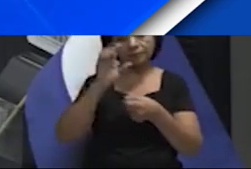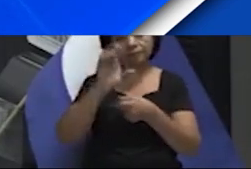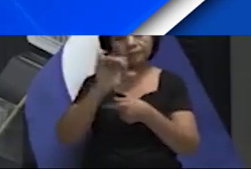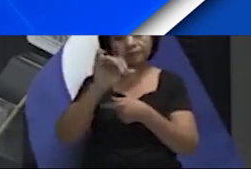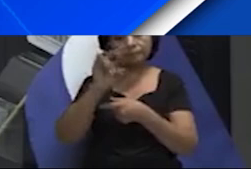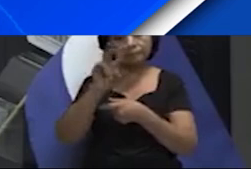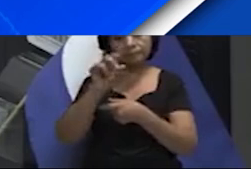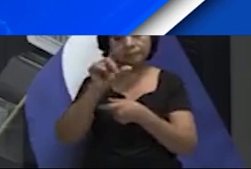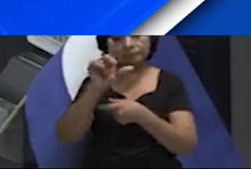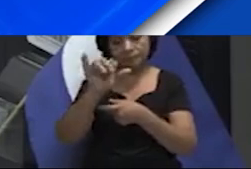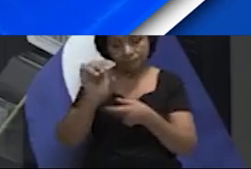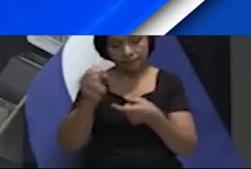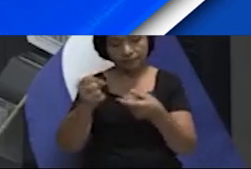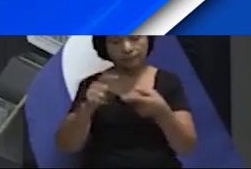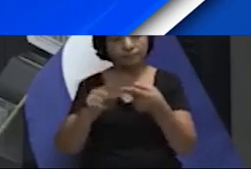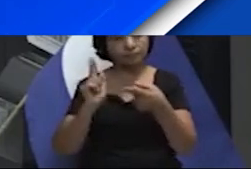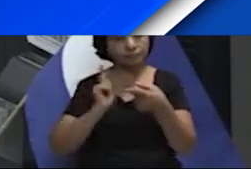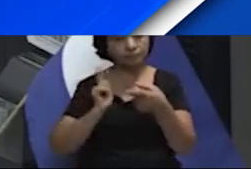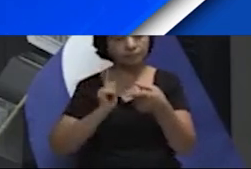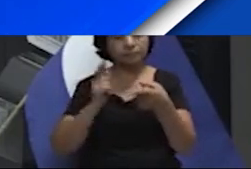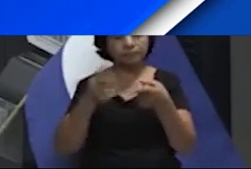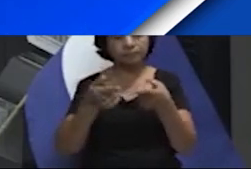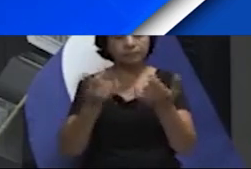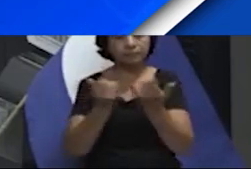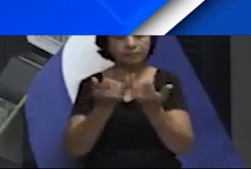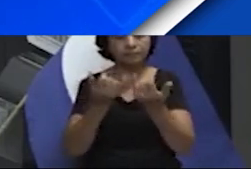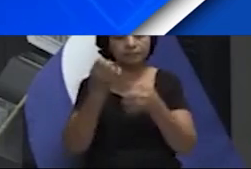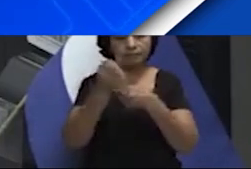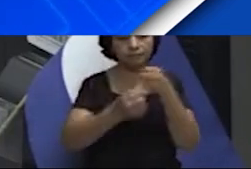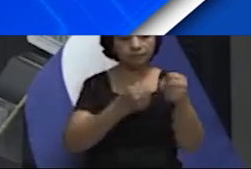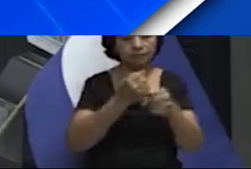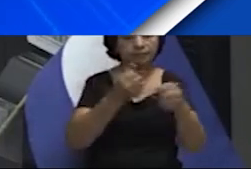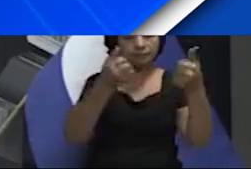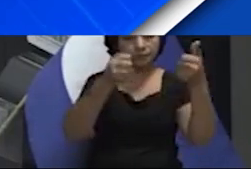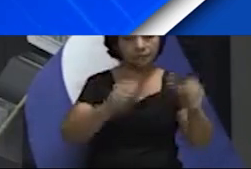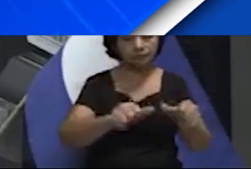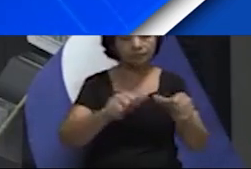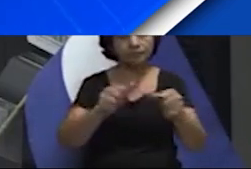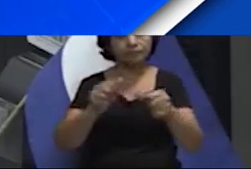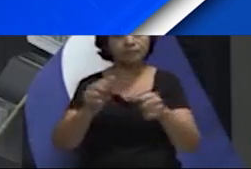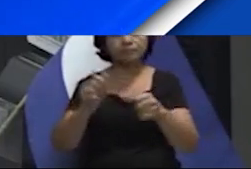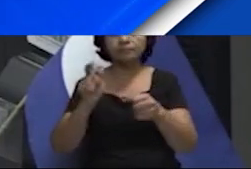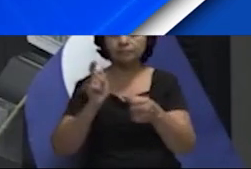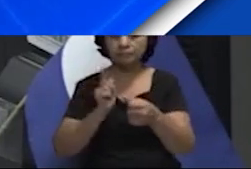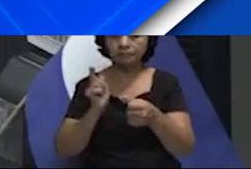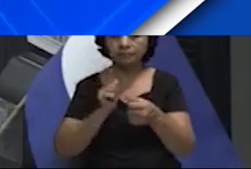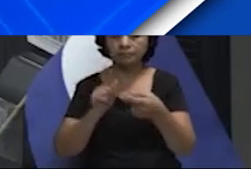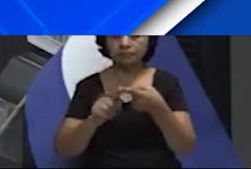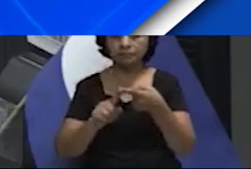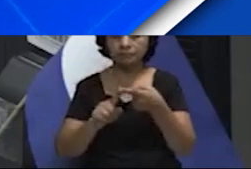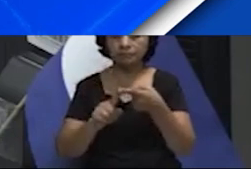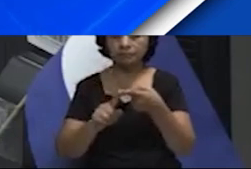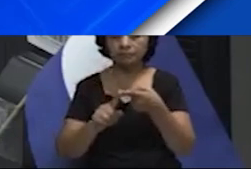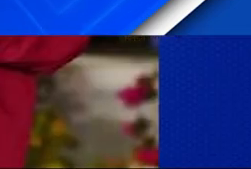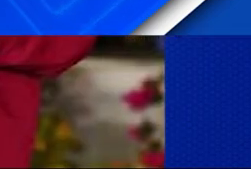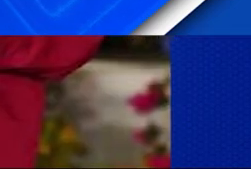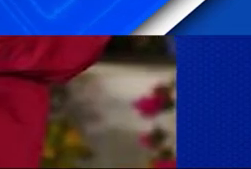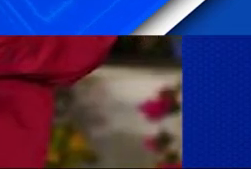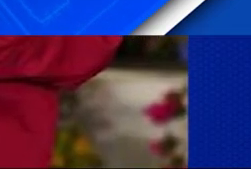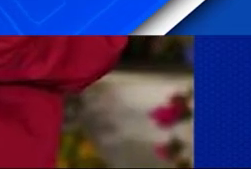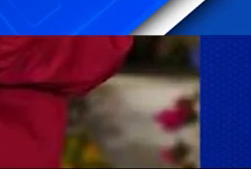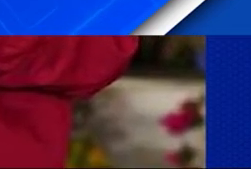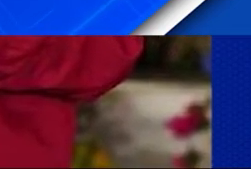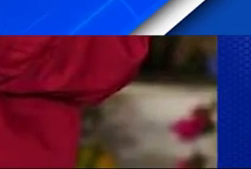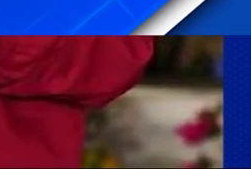civiles se encuentran dentro de los límites de edades establecidos y han recibido recibido de forma